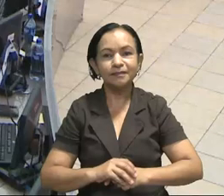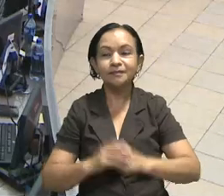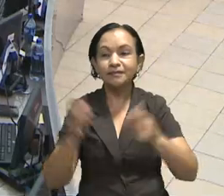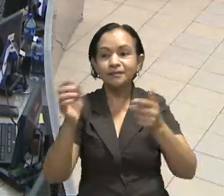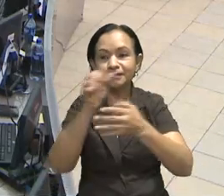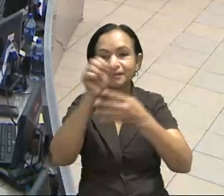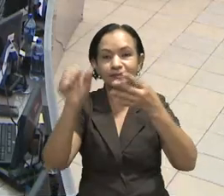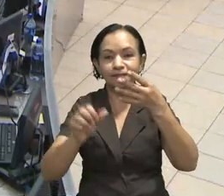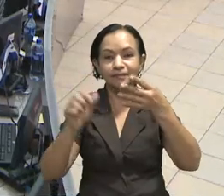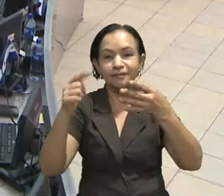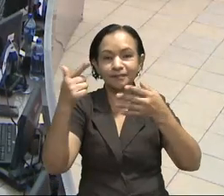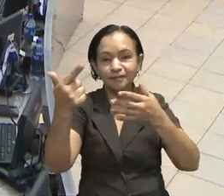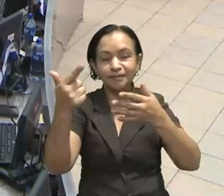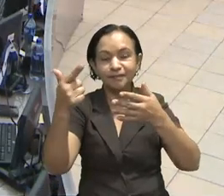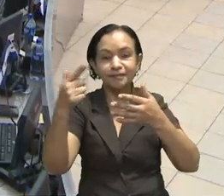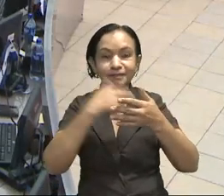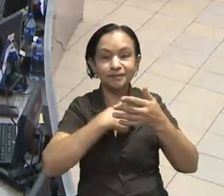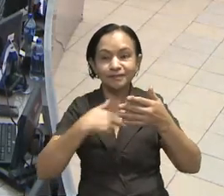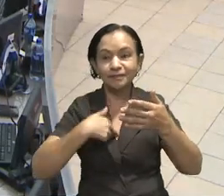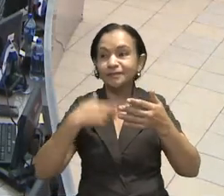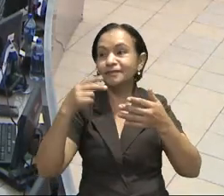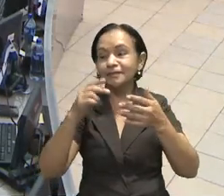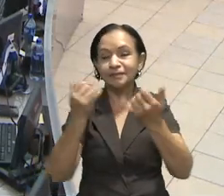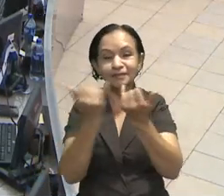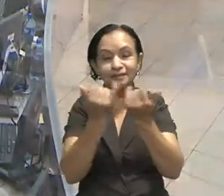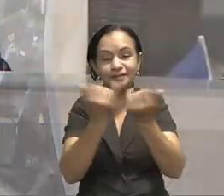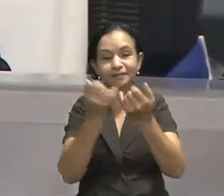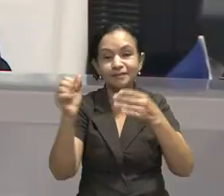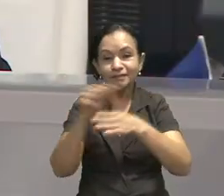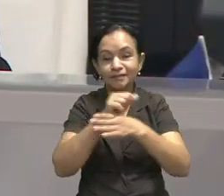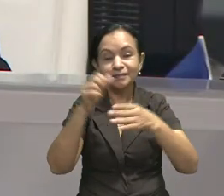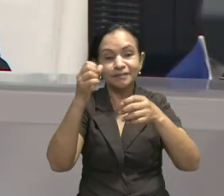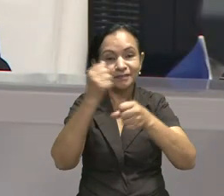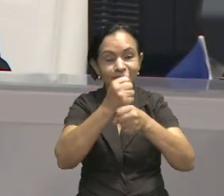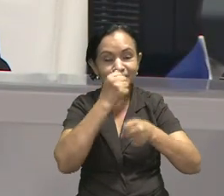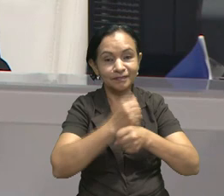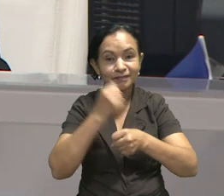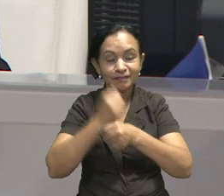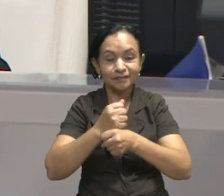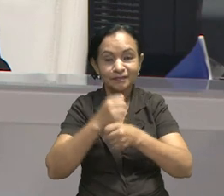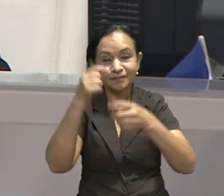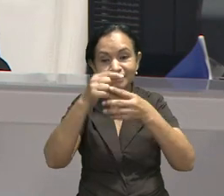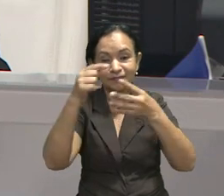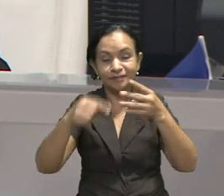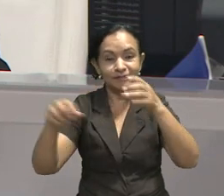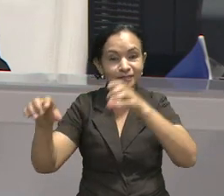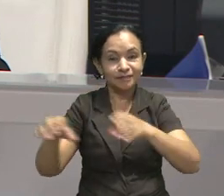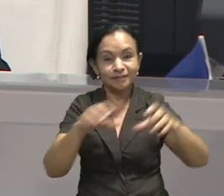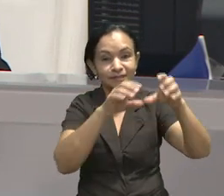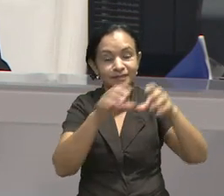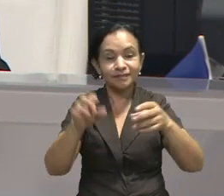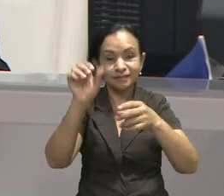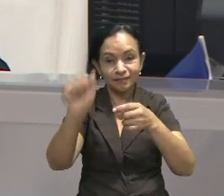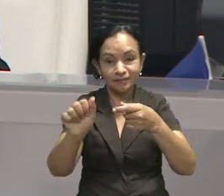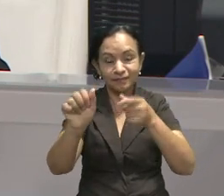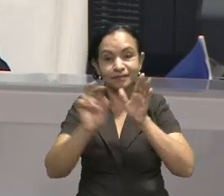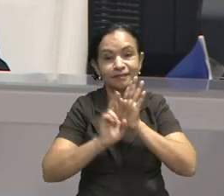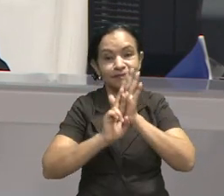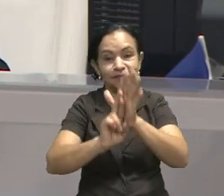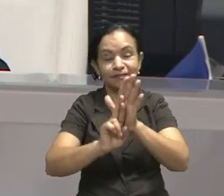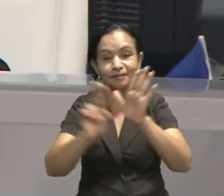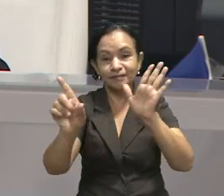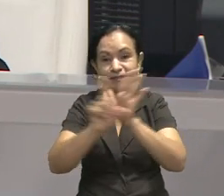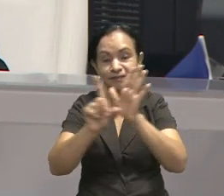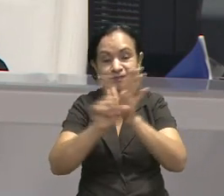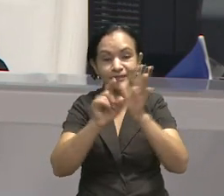Artículo 7. El director general o directora general en el ejercicio de su cargo tendrá las siguientes atribuciones. A, representar